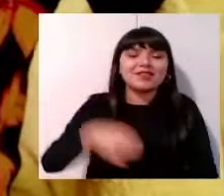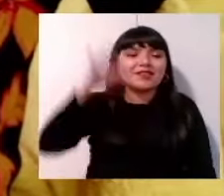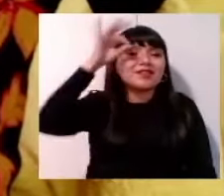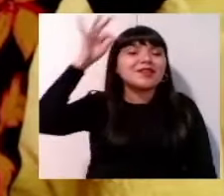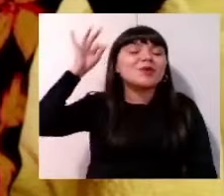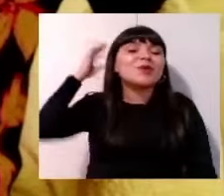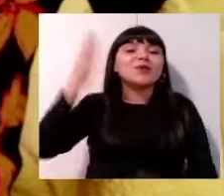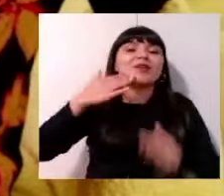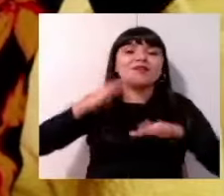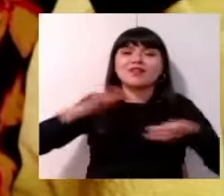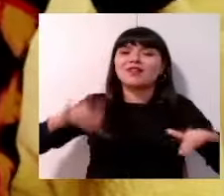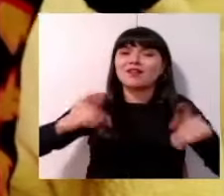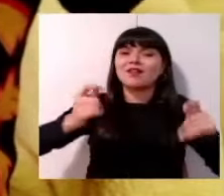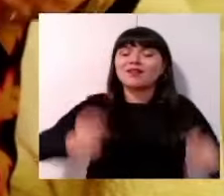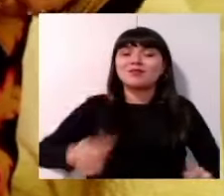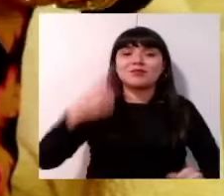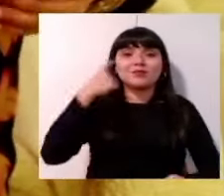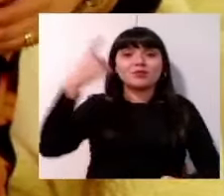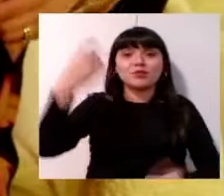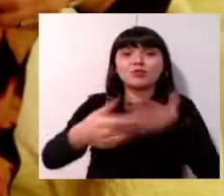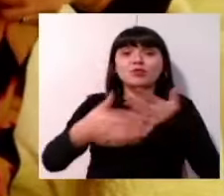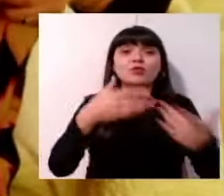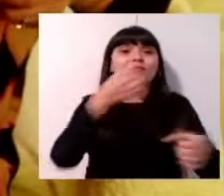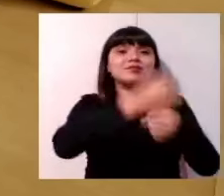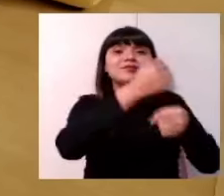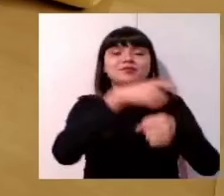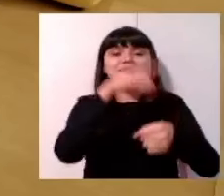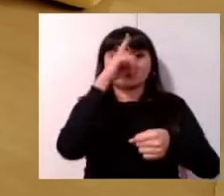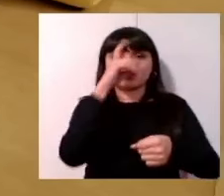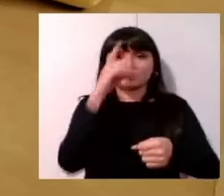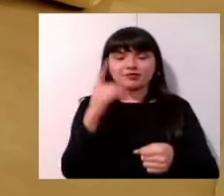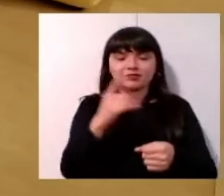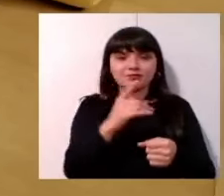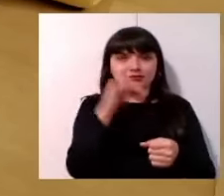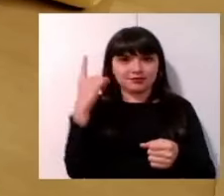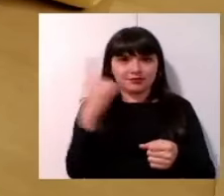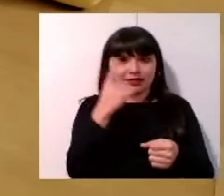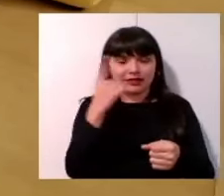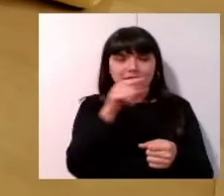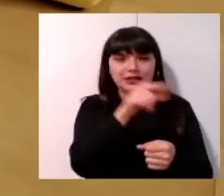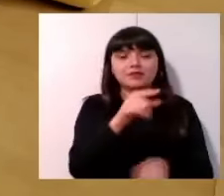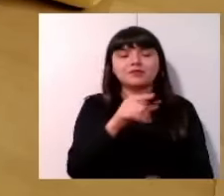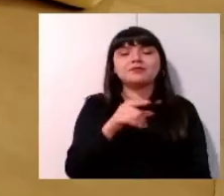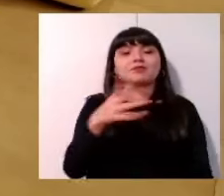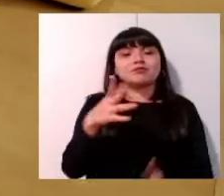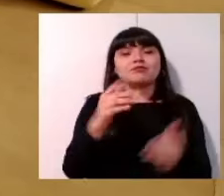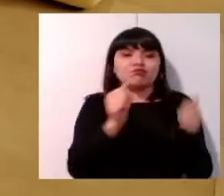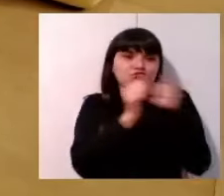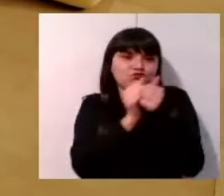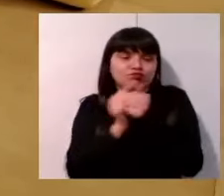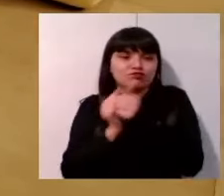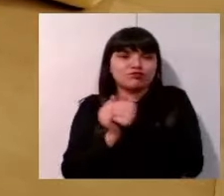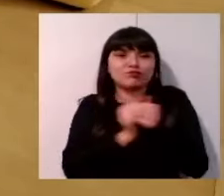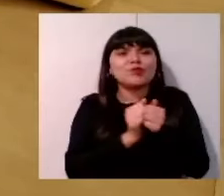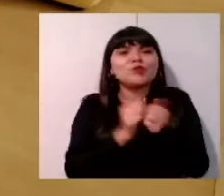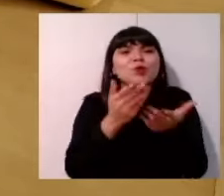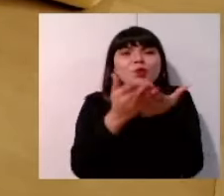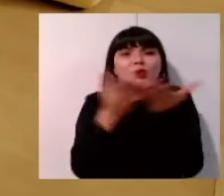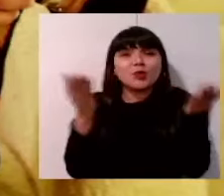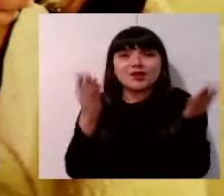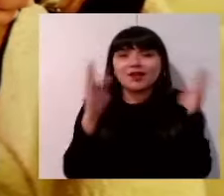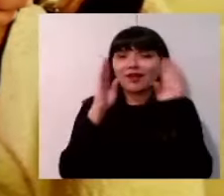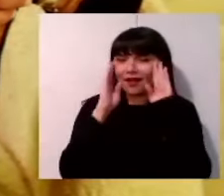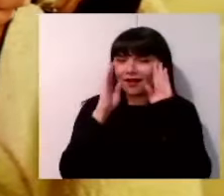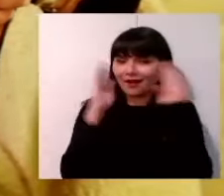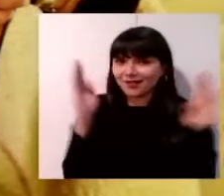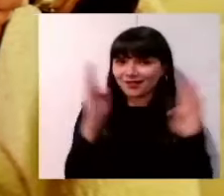La pueden contactar en la clínica Somno, que está transmitiendo también en conjunto con nosotros. Y usted, muy atentos a todas nuestras redes,